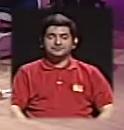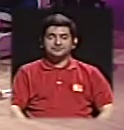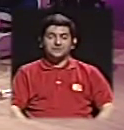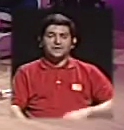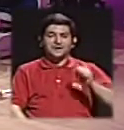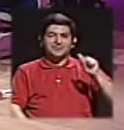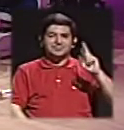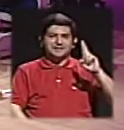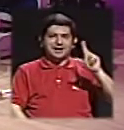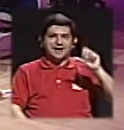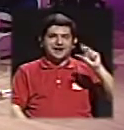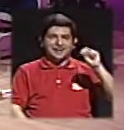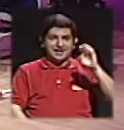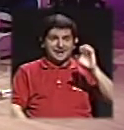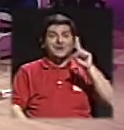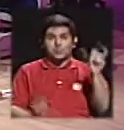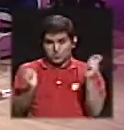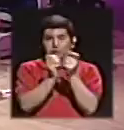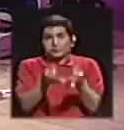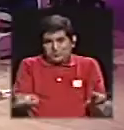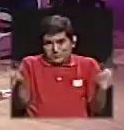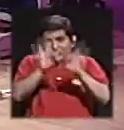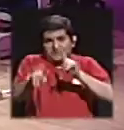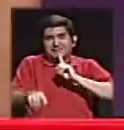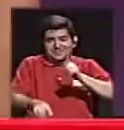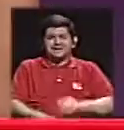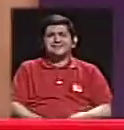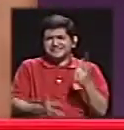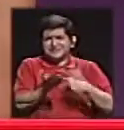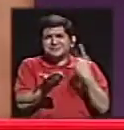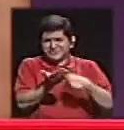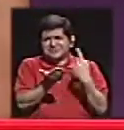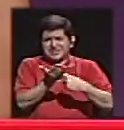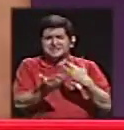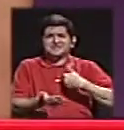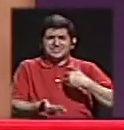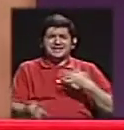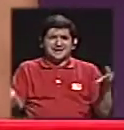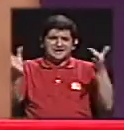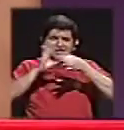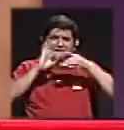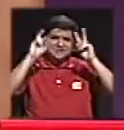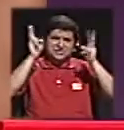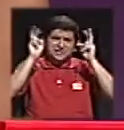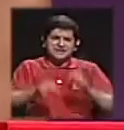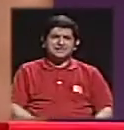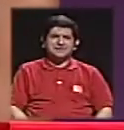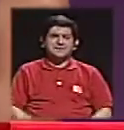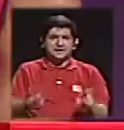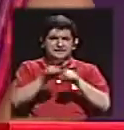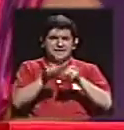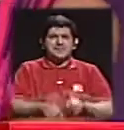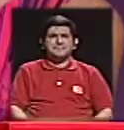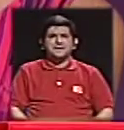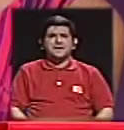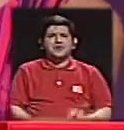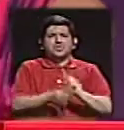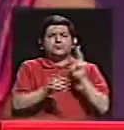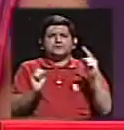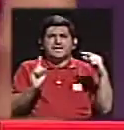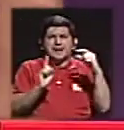tiene un punto muy importante, ¿verdad? hay toda una polémica, ¿verdad?, en torno a este tema de la fertilización, de si usar la